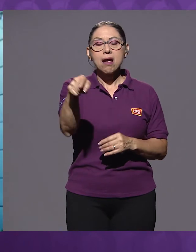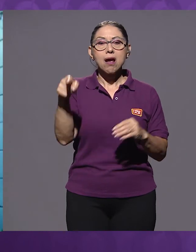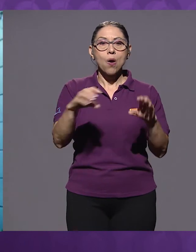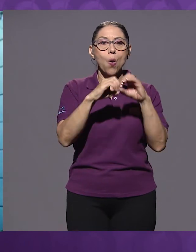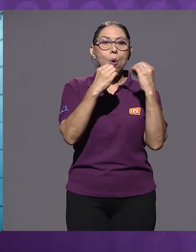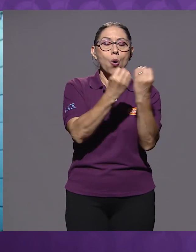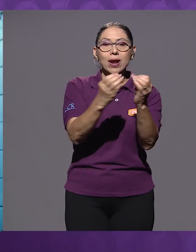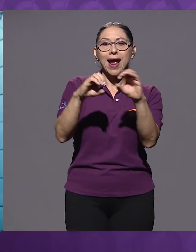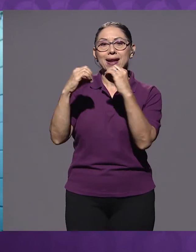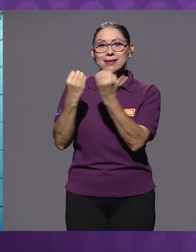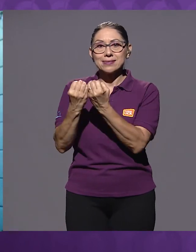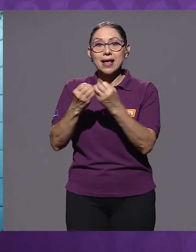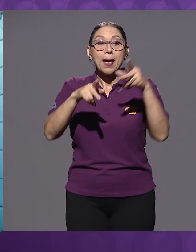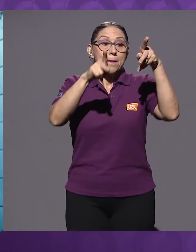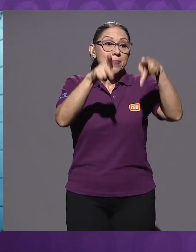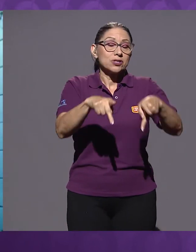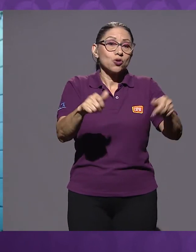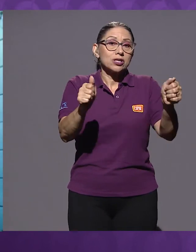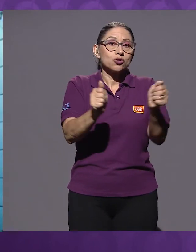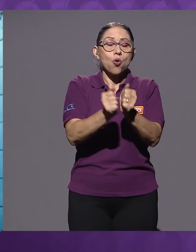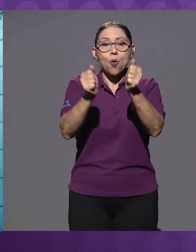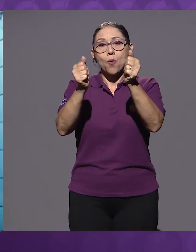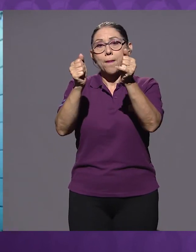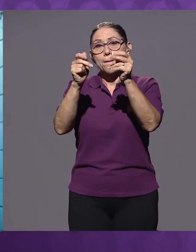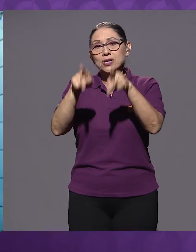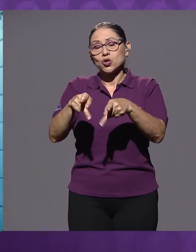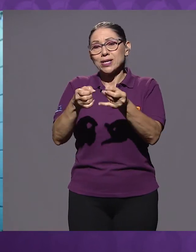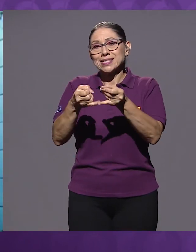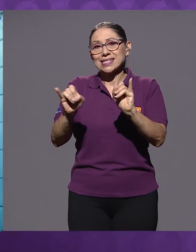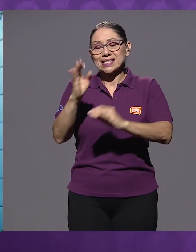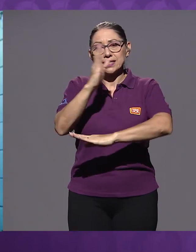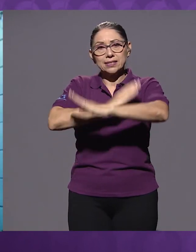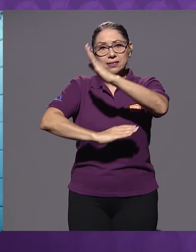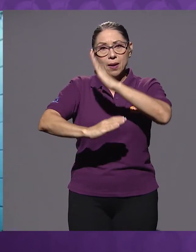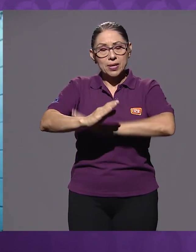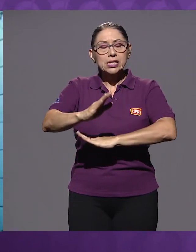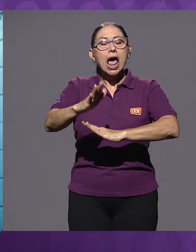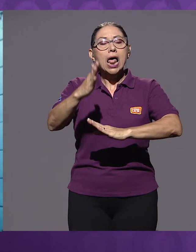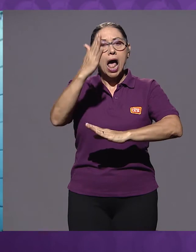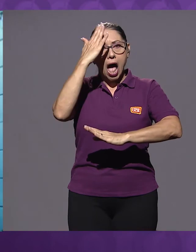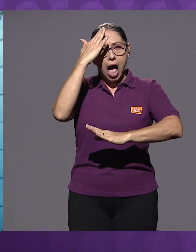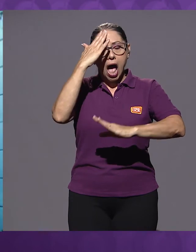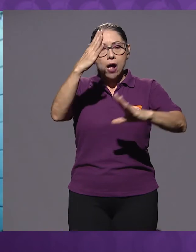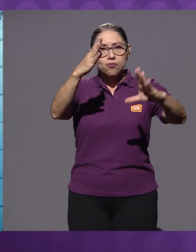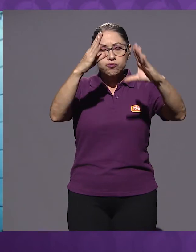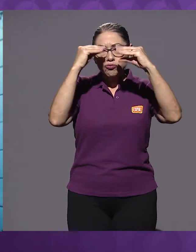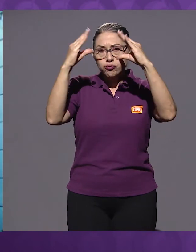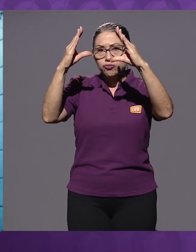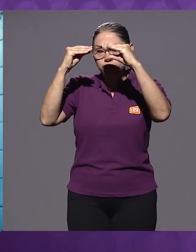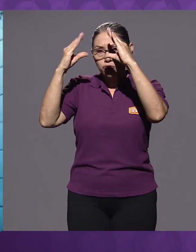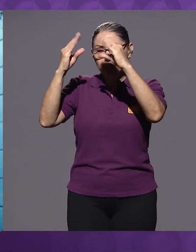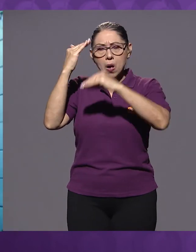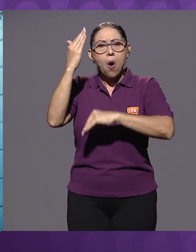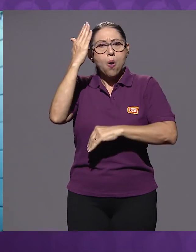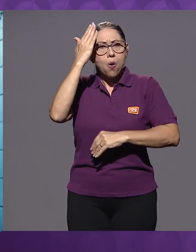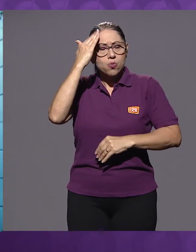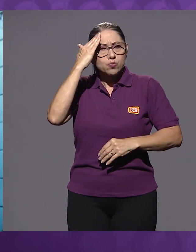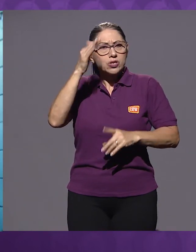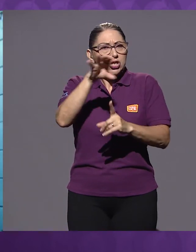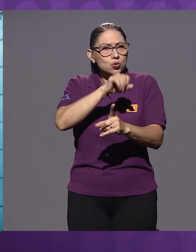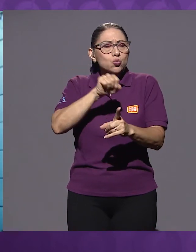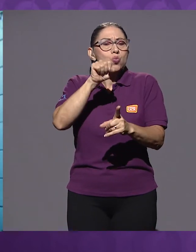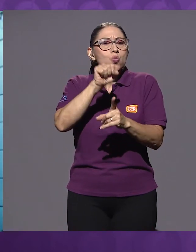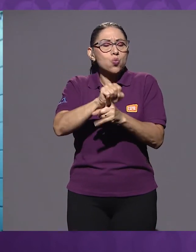personas con y sin discapacidad estén informadas, estén en el día al día